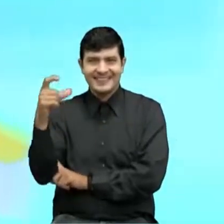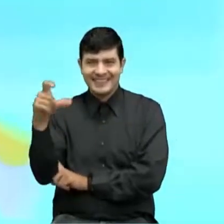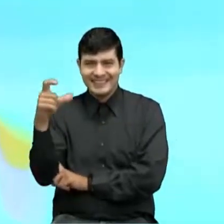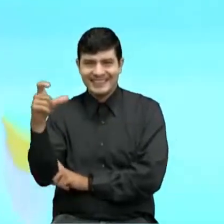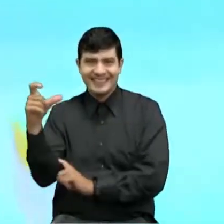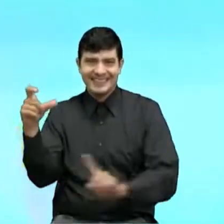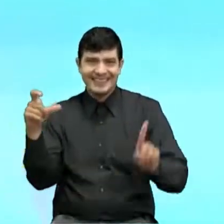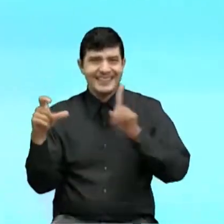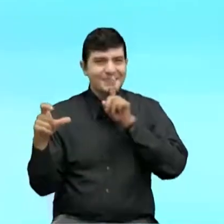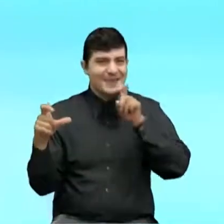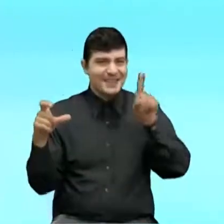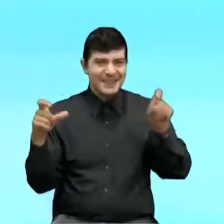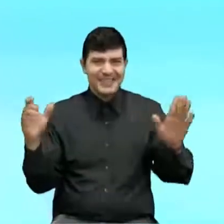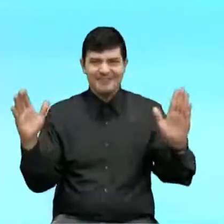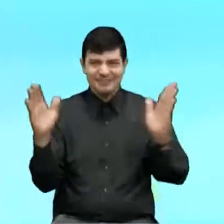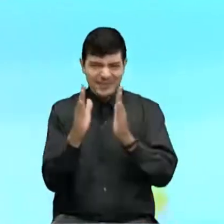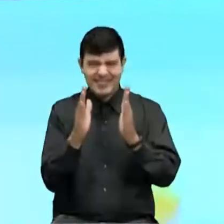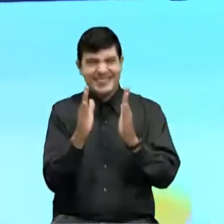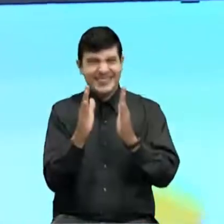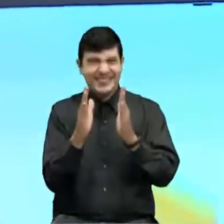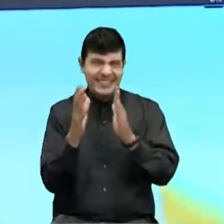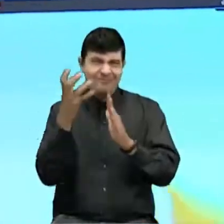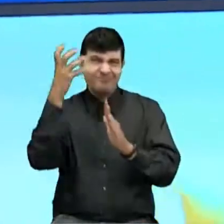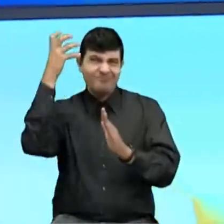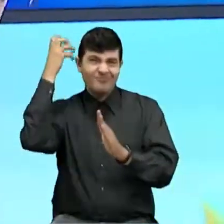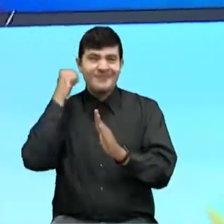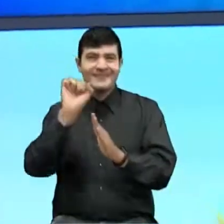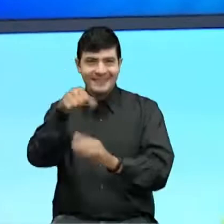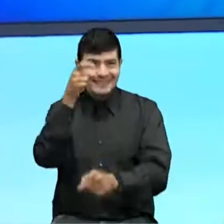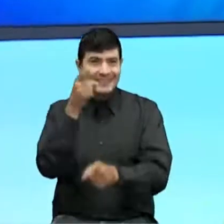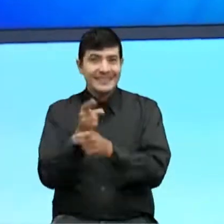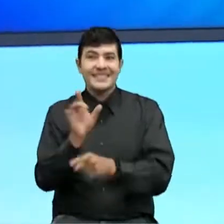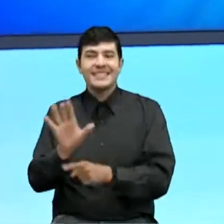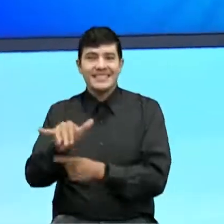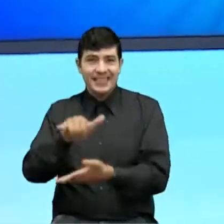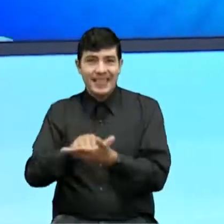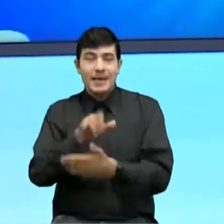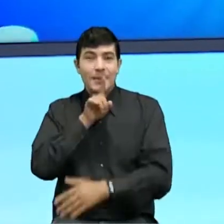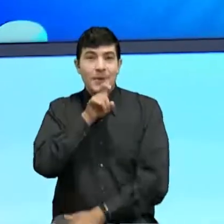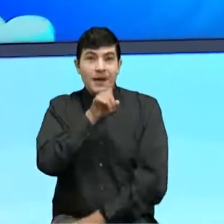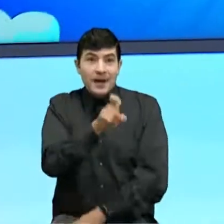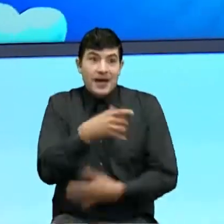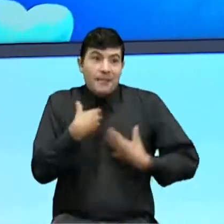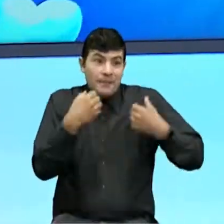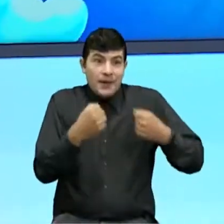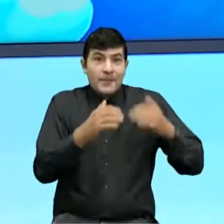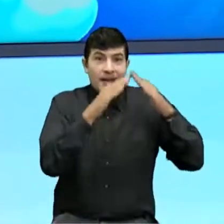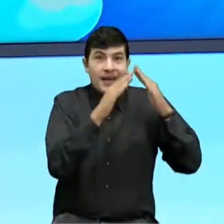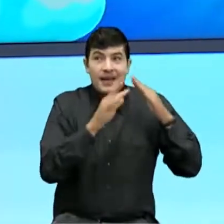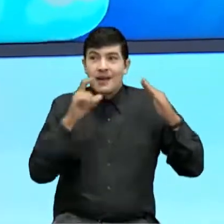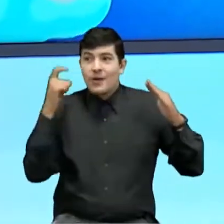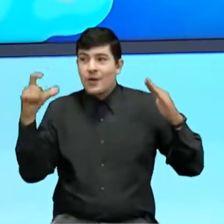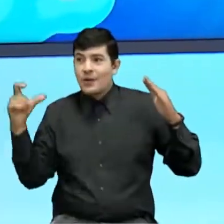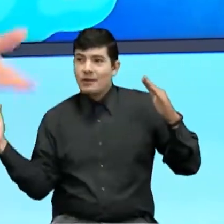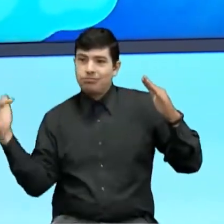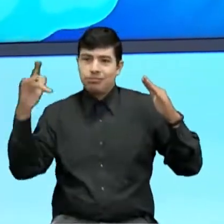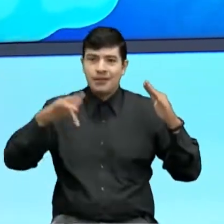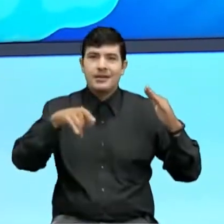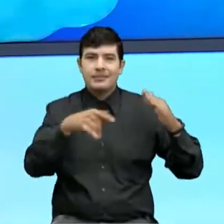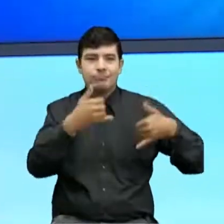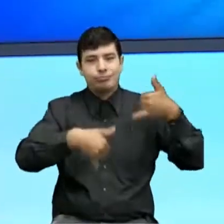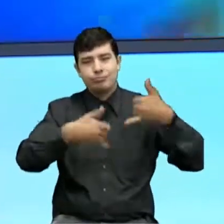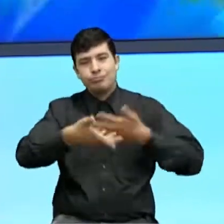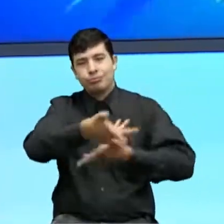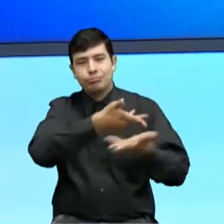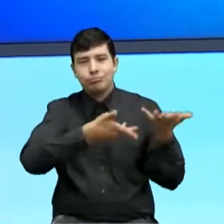Deportivo con el, bueno, el Bucaramanga contra el Cúcuta Deportivo, porque el Bucaramanga era el local, y esto es uno de los